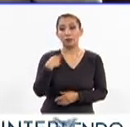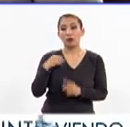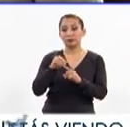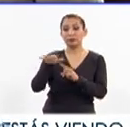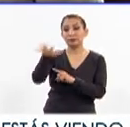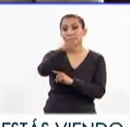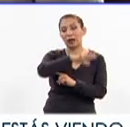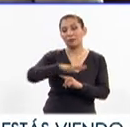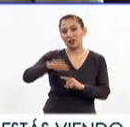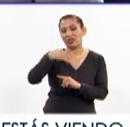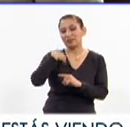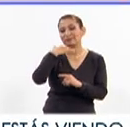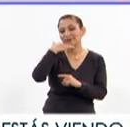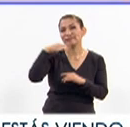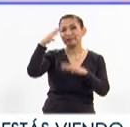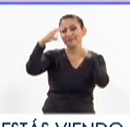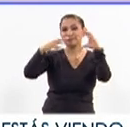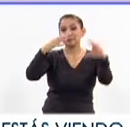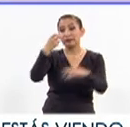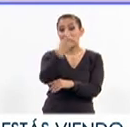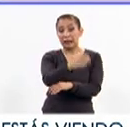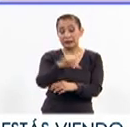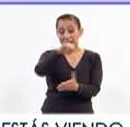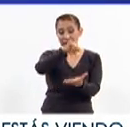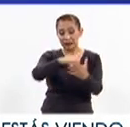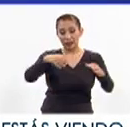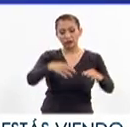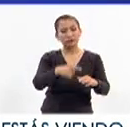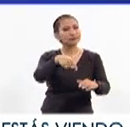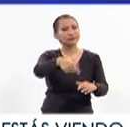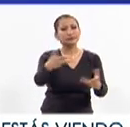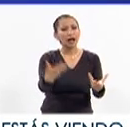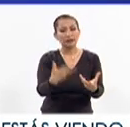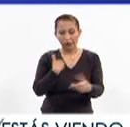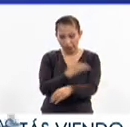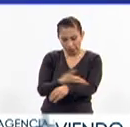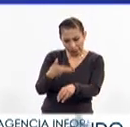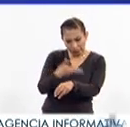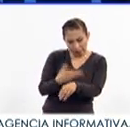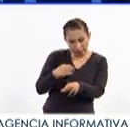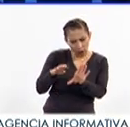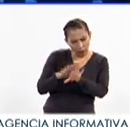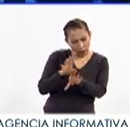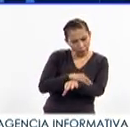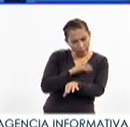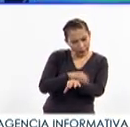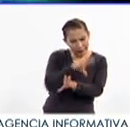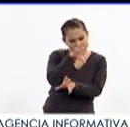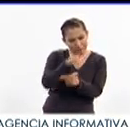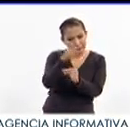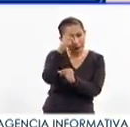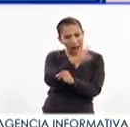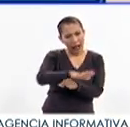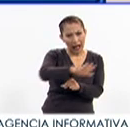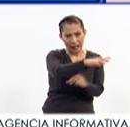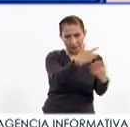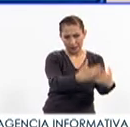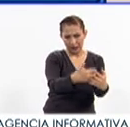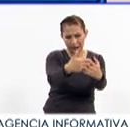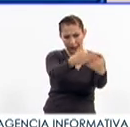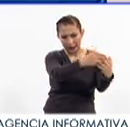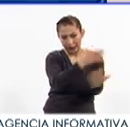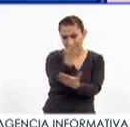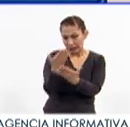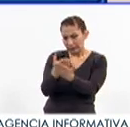impacto ambiental que este puede generar. Este centro se encarga de generar soluciones energéticas integrales al sector industrial y